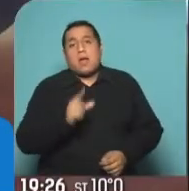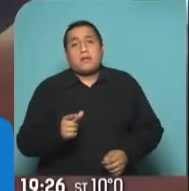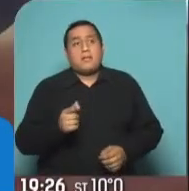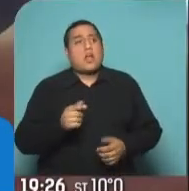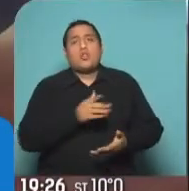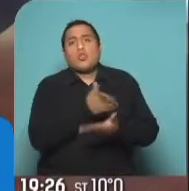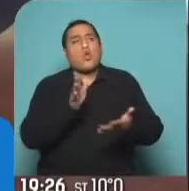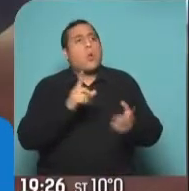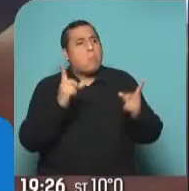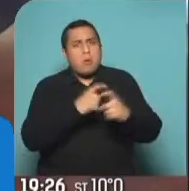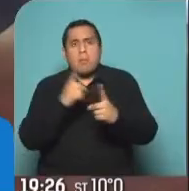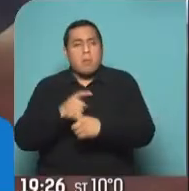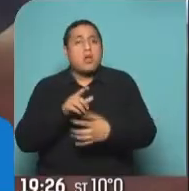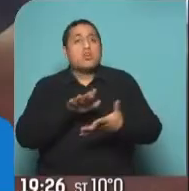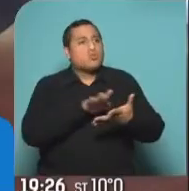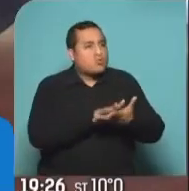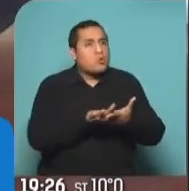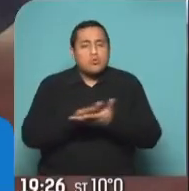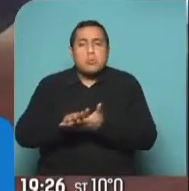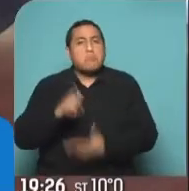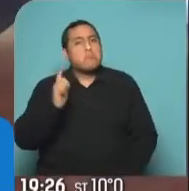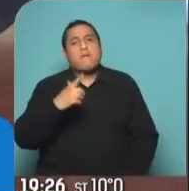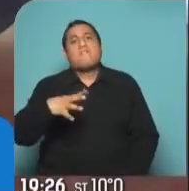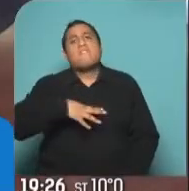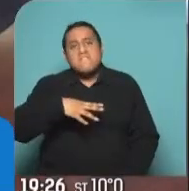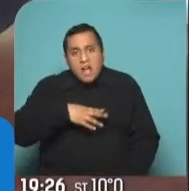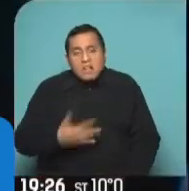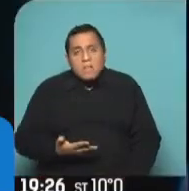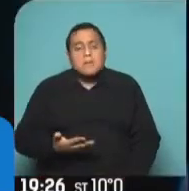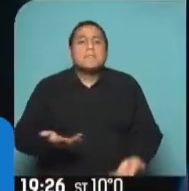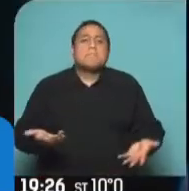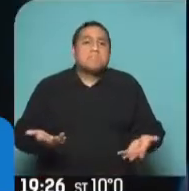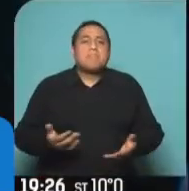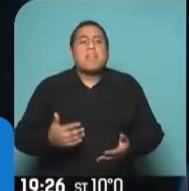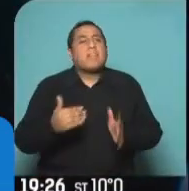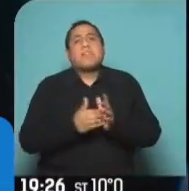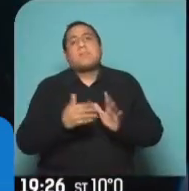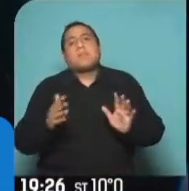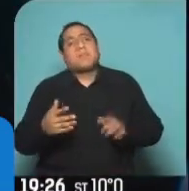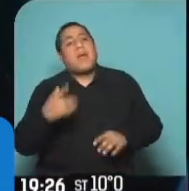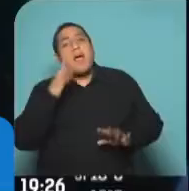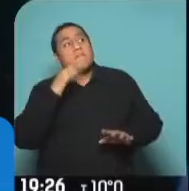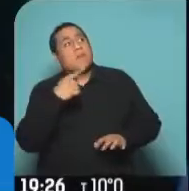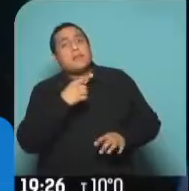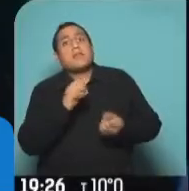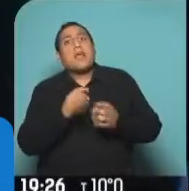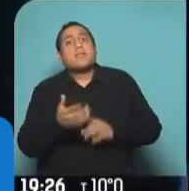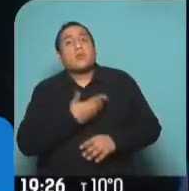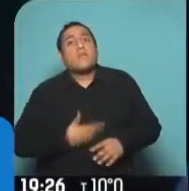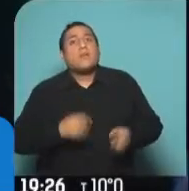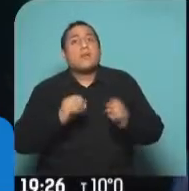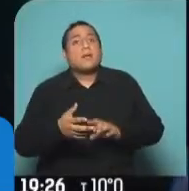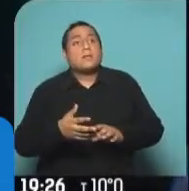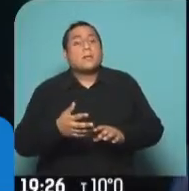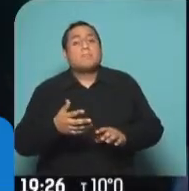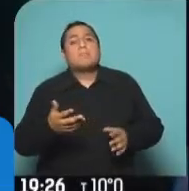resueltos, hay muchos problemas por resolver, bueno, depende de cómo se juegue con el fuego y las leñas. Si hay mucha leña puede ser